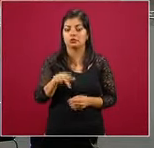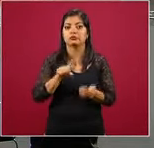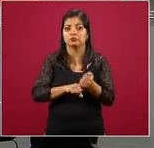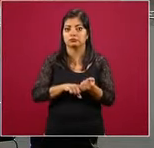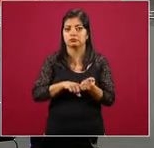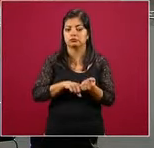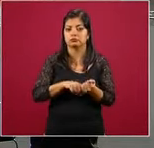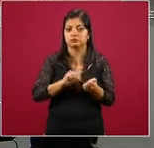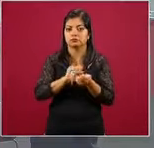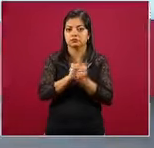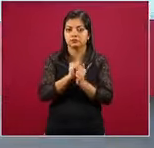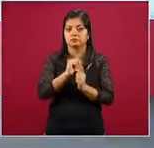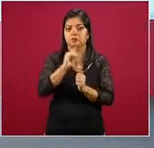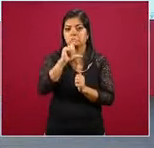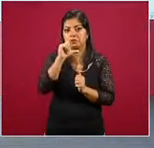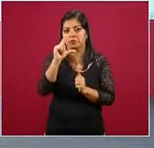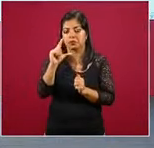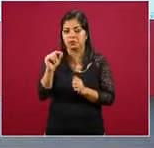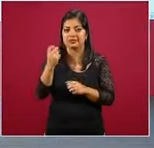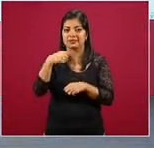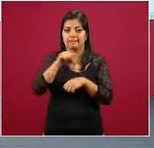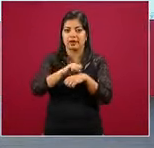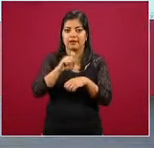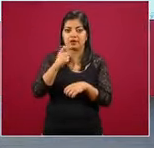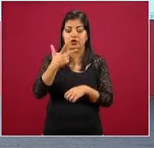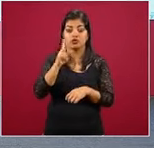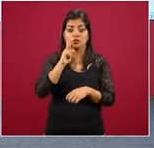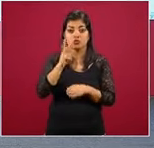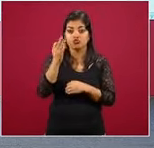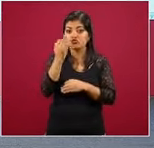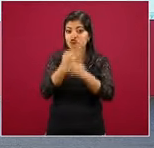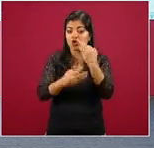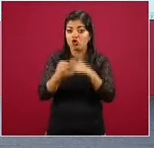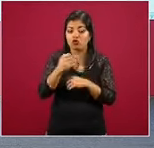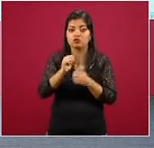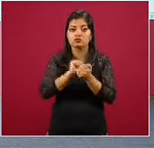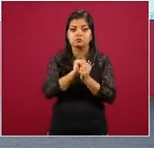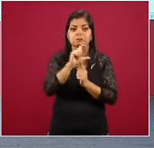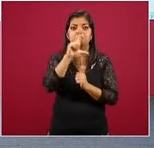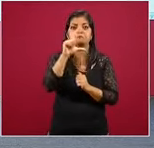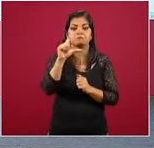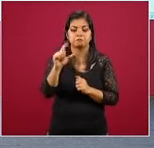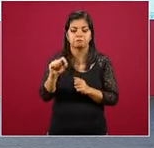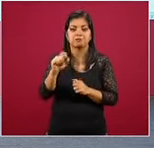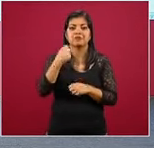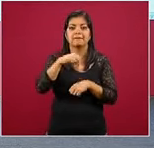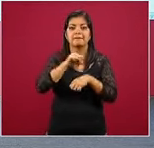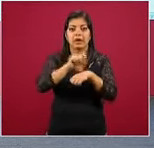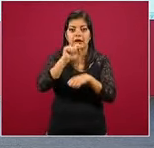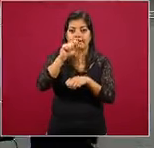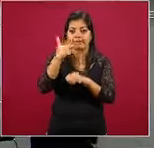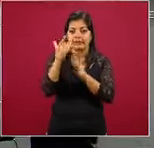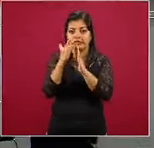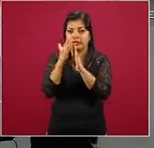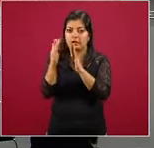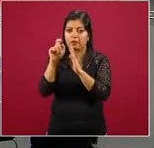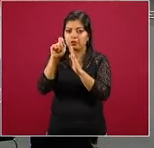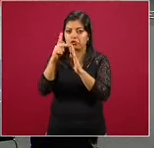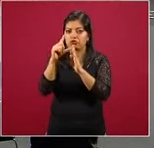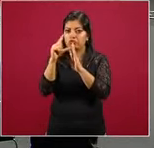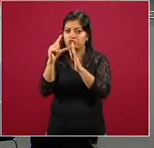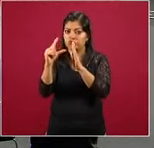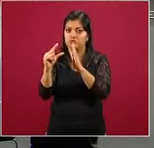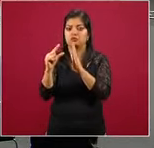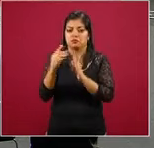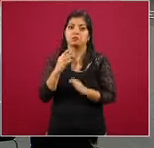tendencias descendentes. A la semana 28 vemos que todos tienen tendencia descendente de la 27 a la 28, lo cual es bueno.